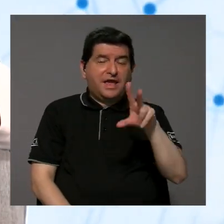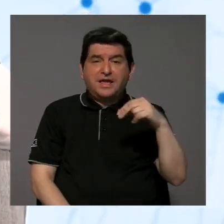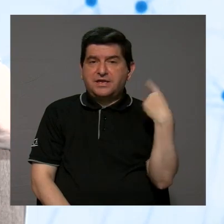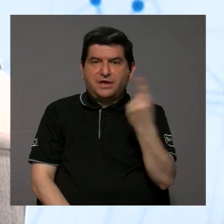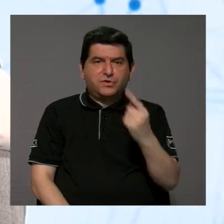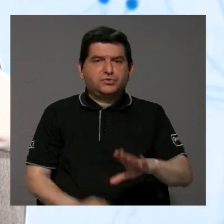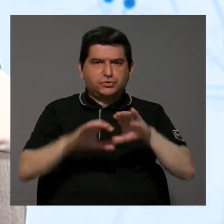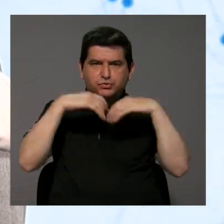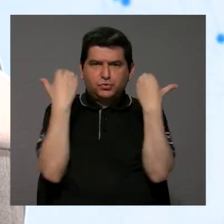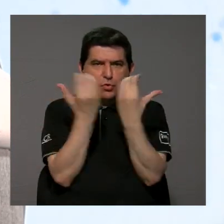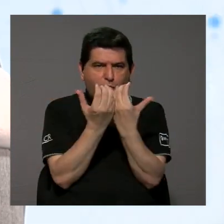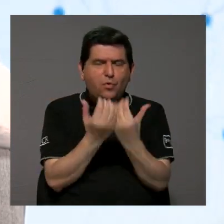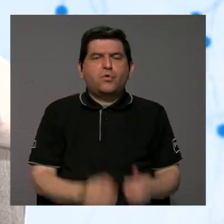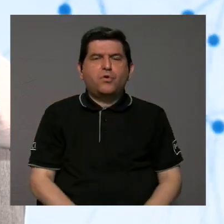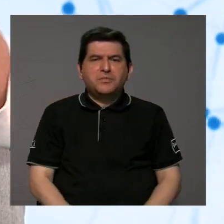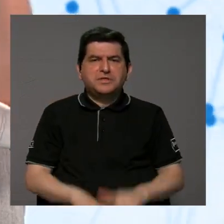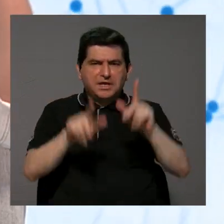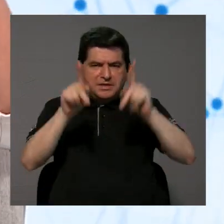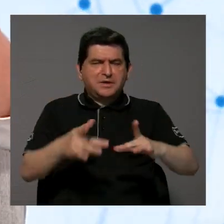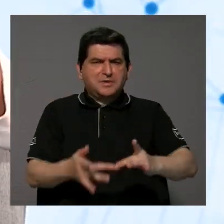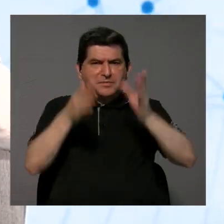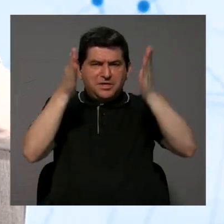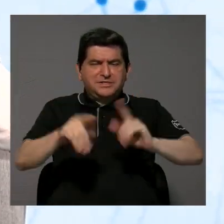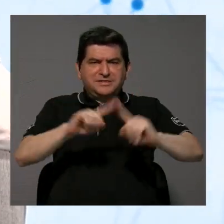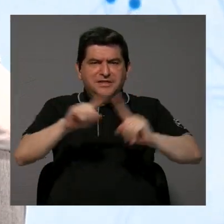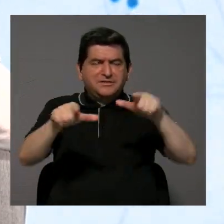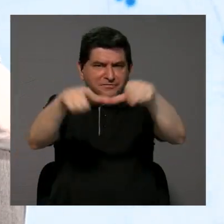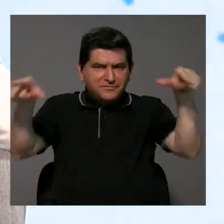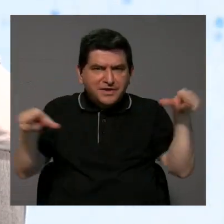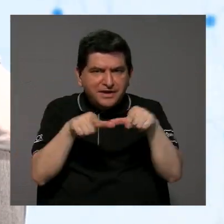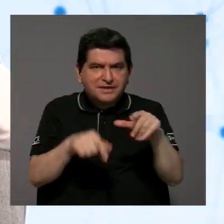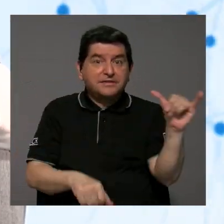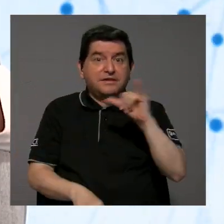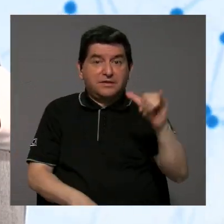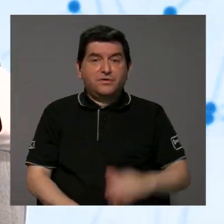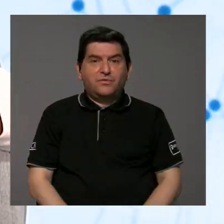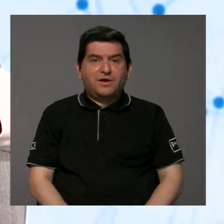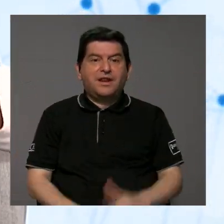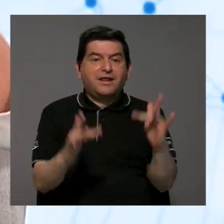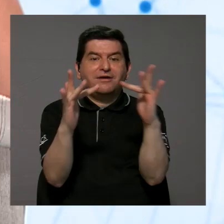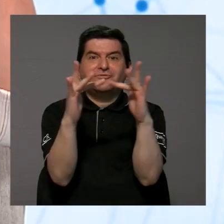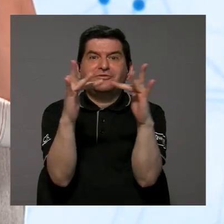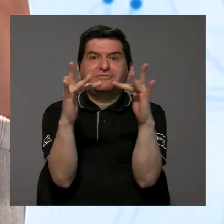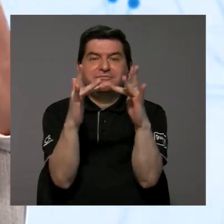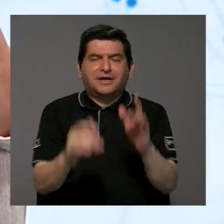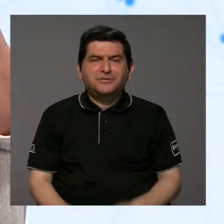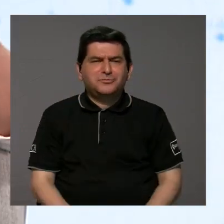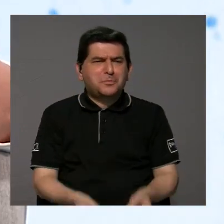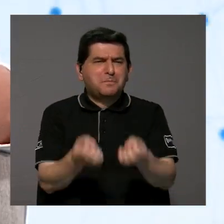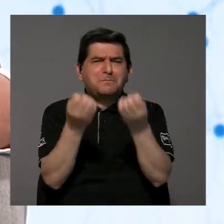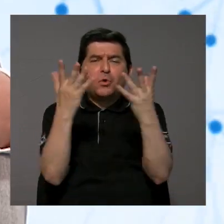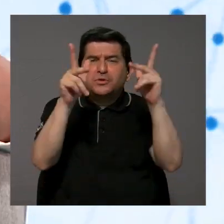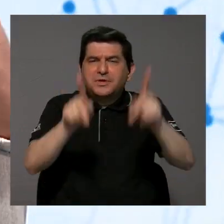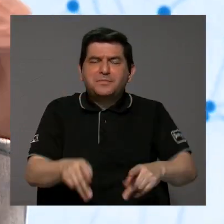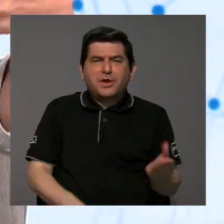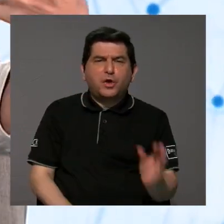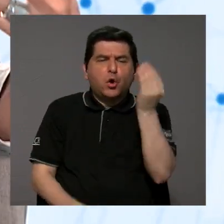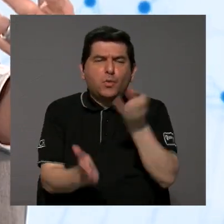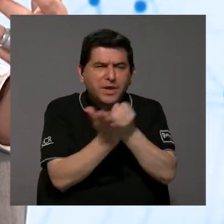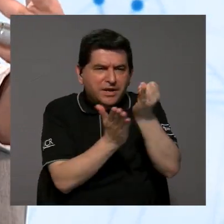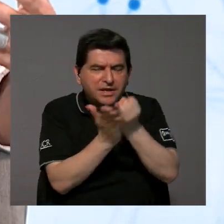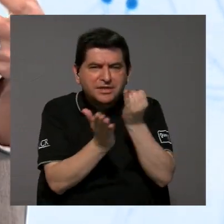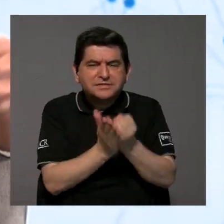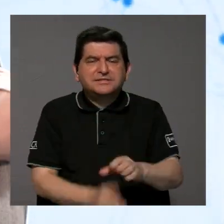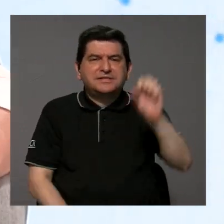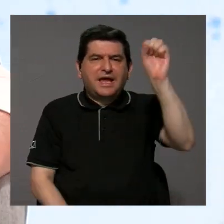tiene un comité muy integrado de gente experta de diferentes lugares, sino que también está en contacto con una gran cantidad de gente joven investigando